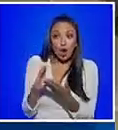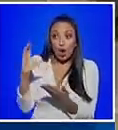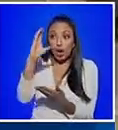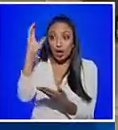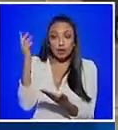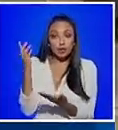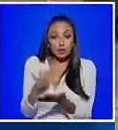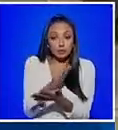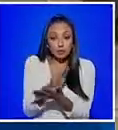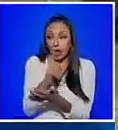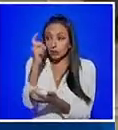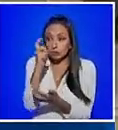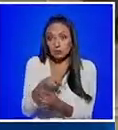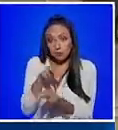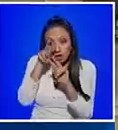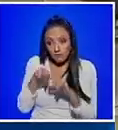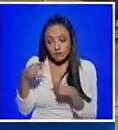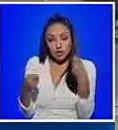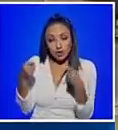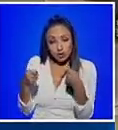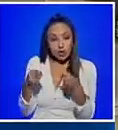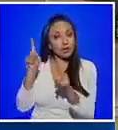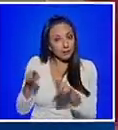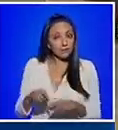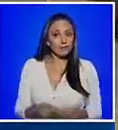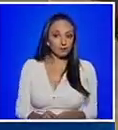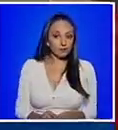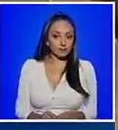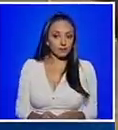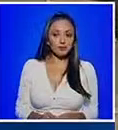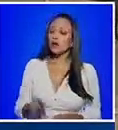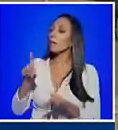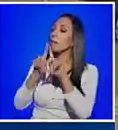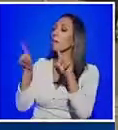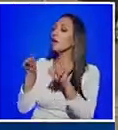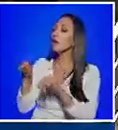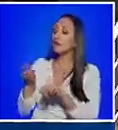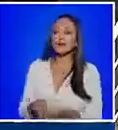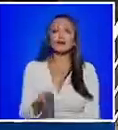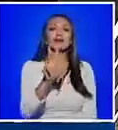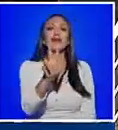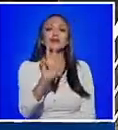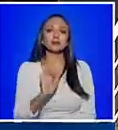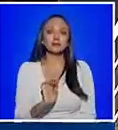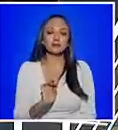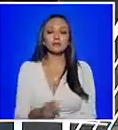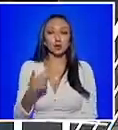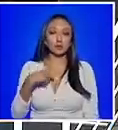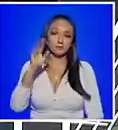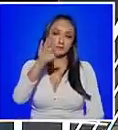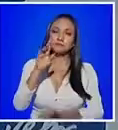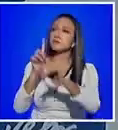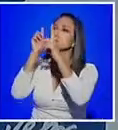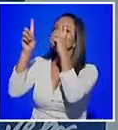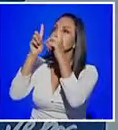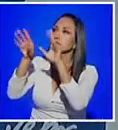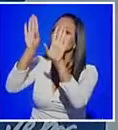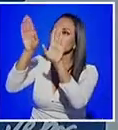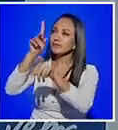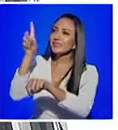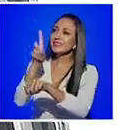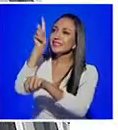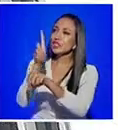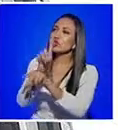una garantía que el vehículo esté hecho la revisión. ¿Y su carro qué placa es? Placa 3. Intentamos dialogar con la directora de la Agencia